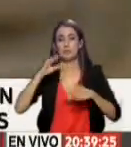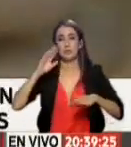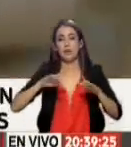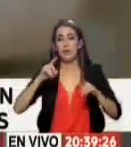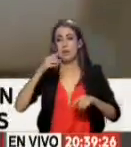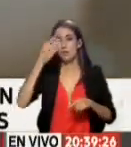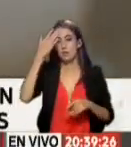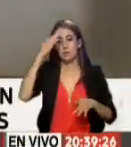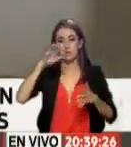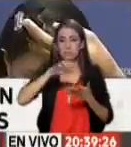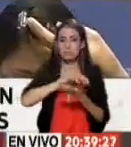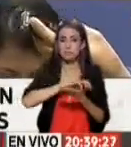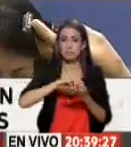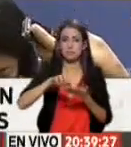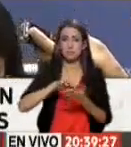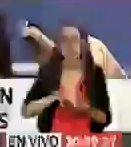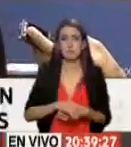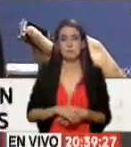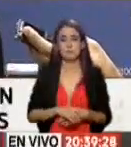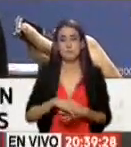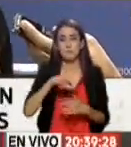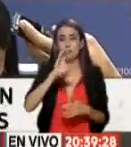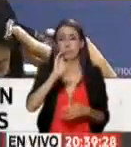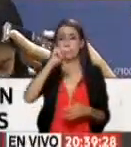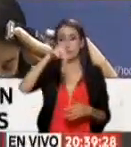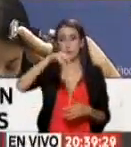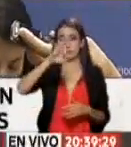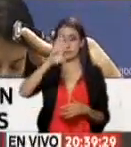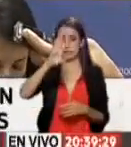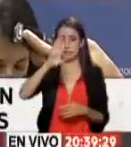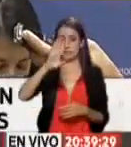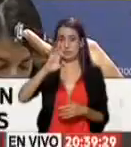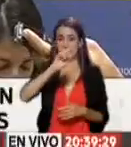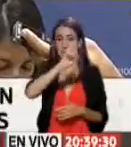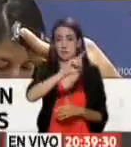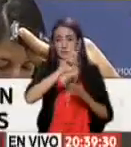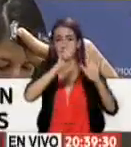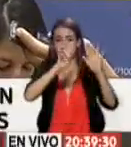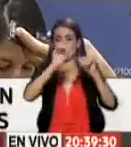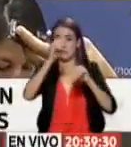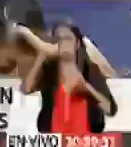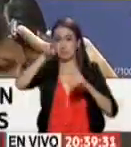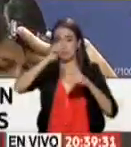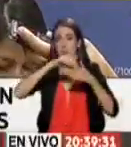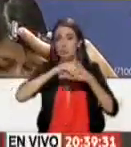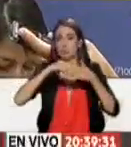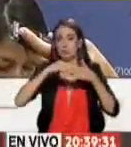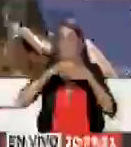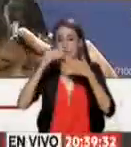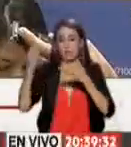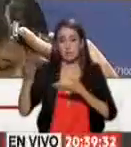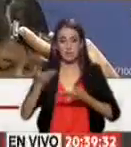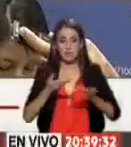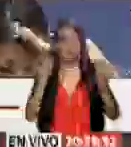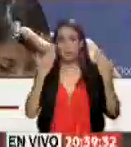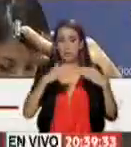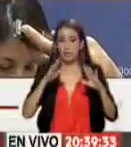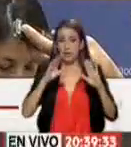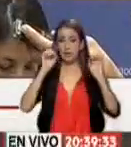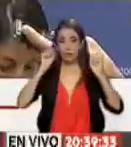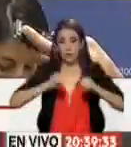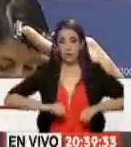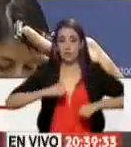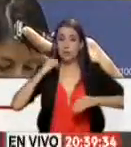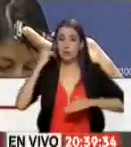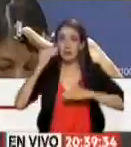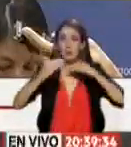dudas más que aprobaciones. CNT genera alrededor de 170 millones de dólares, 250 millones de dólares al año. A eso, si es que pasa